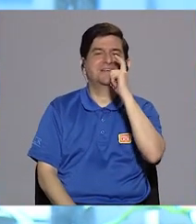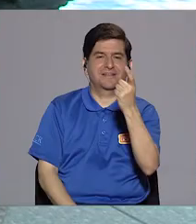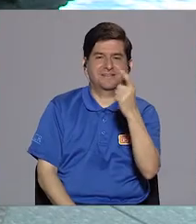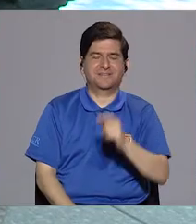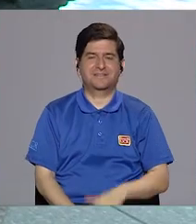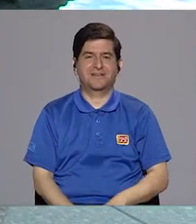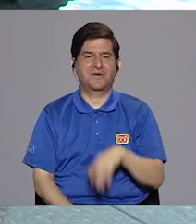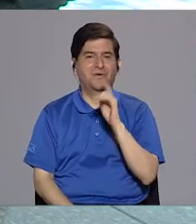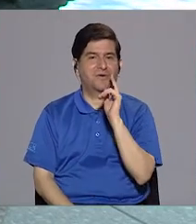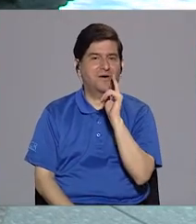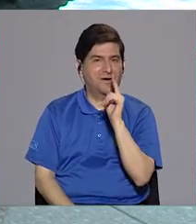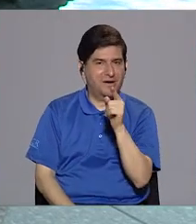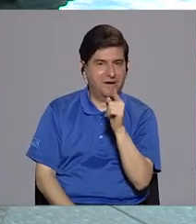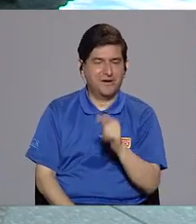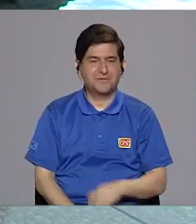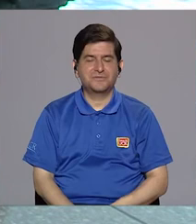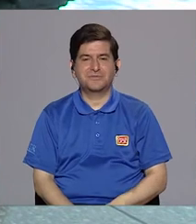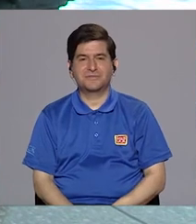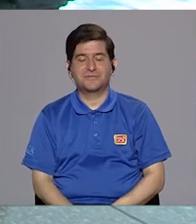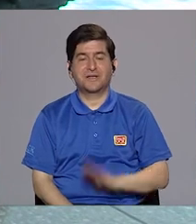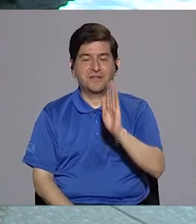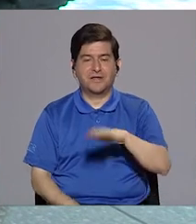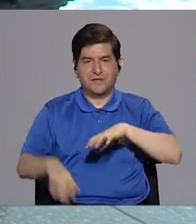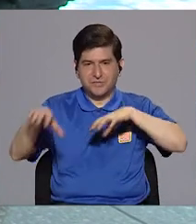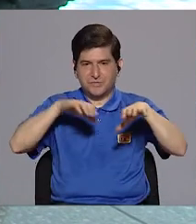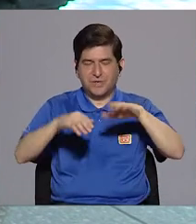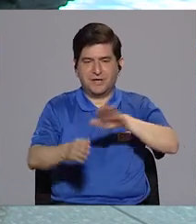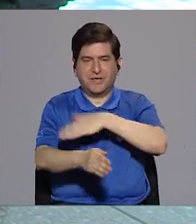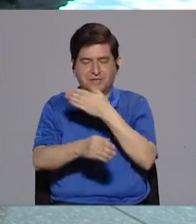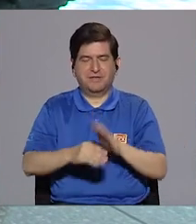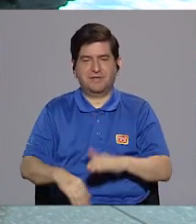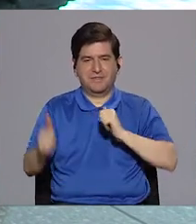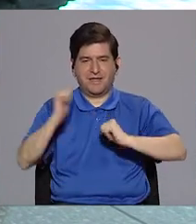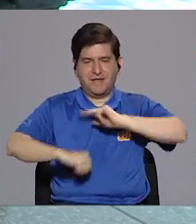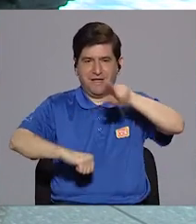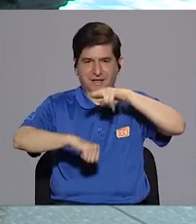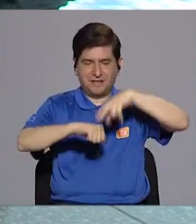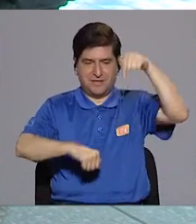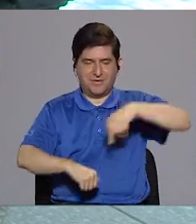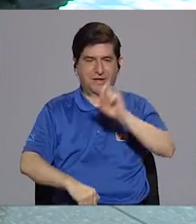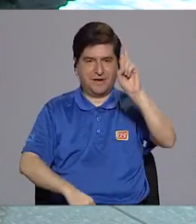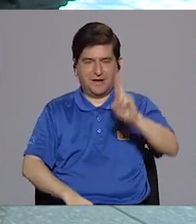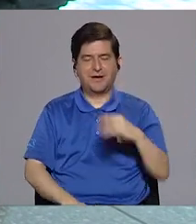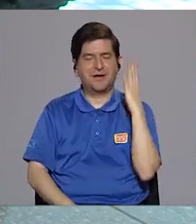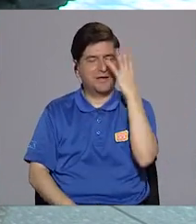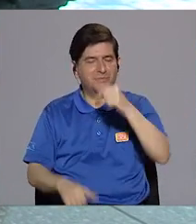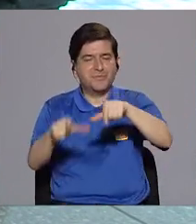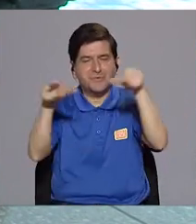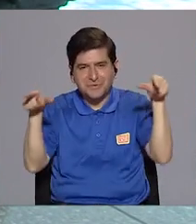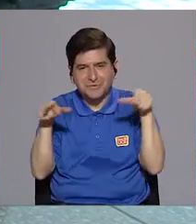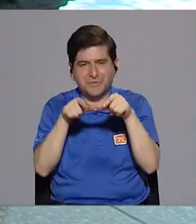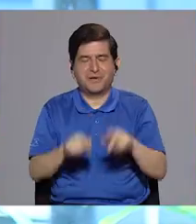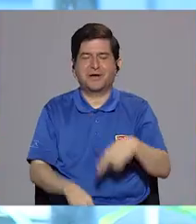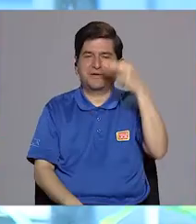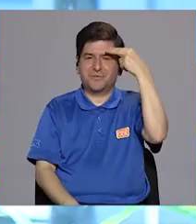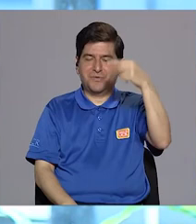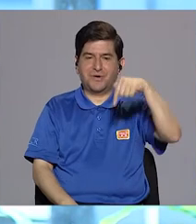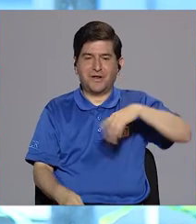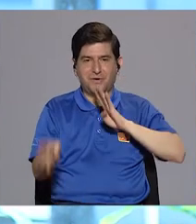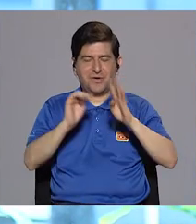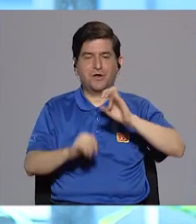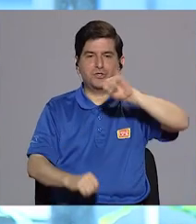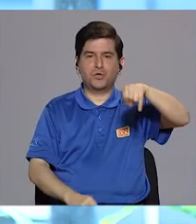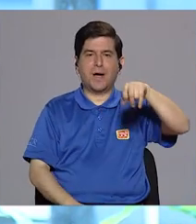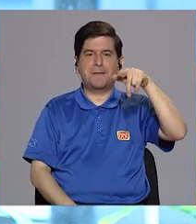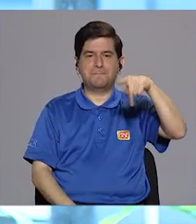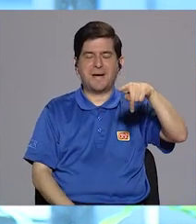suerte en su concierto en el Teatro Nacional, un teatro hermoso acá en Costa Rica. Precioso, un honor. Hoy